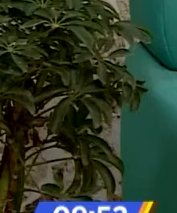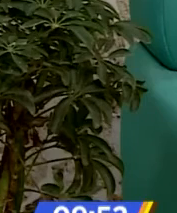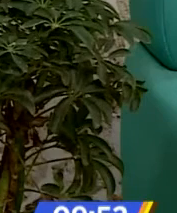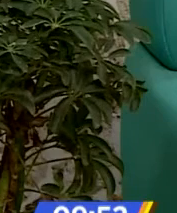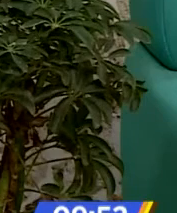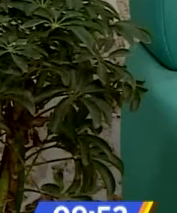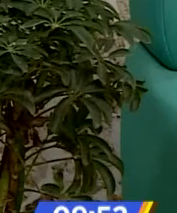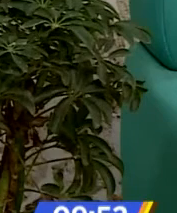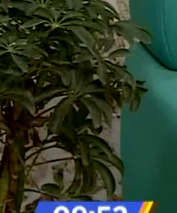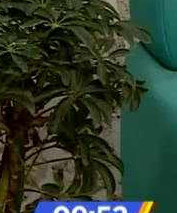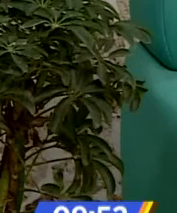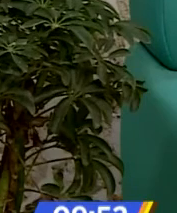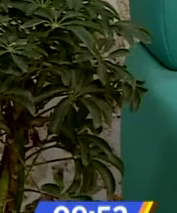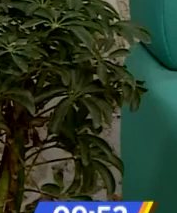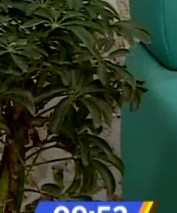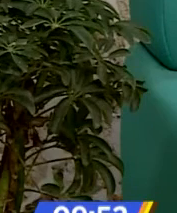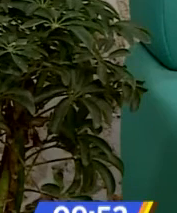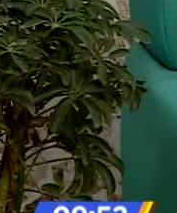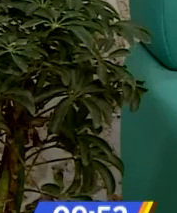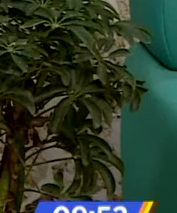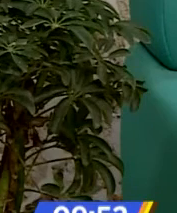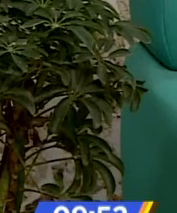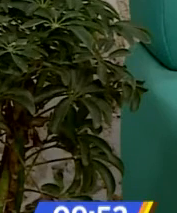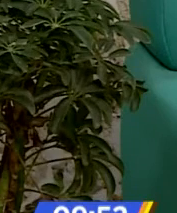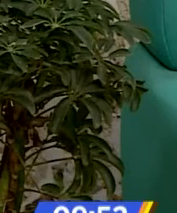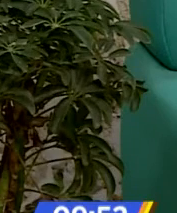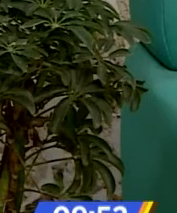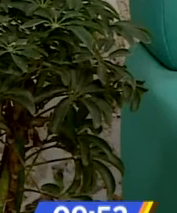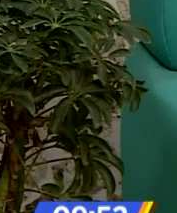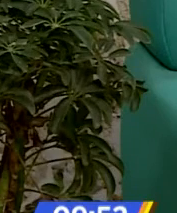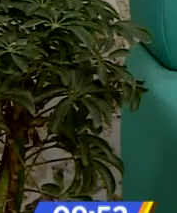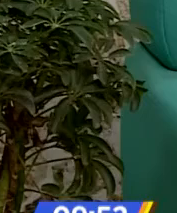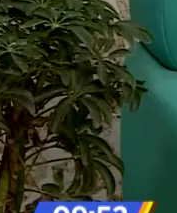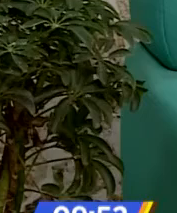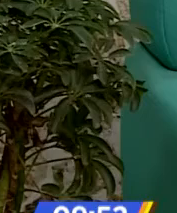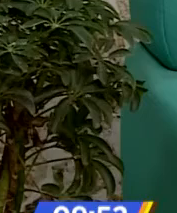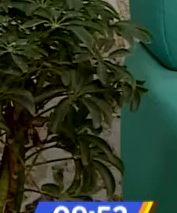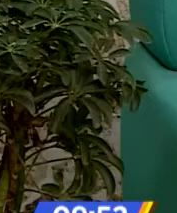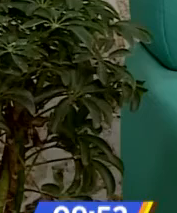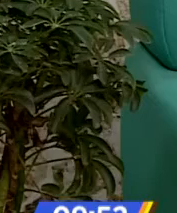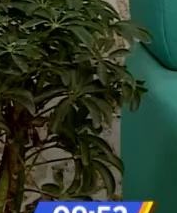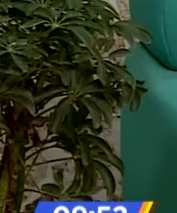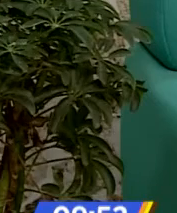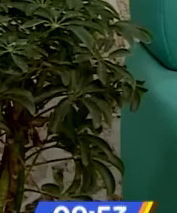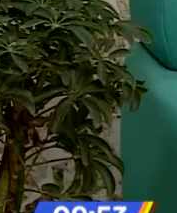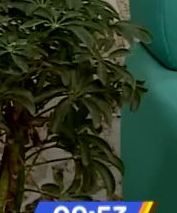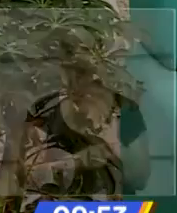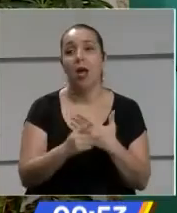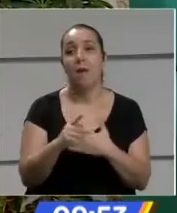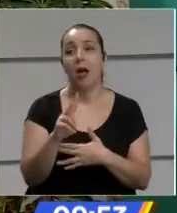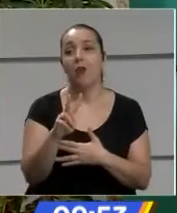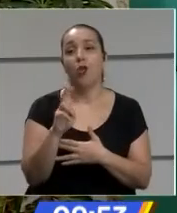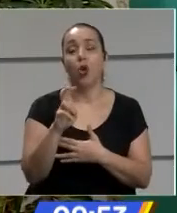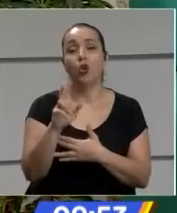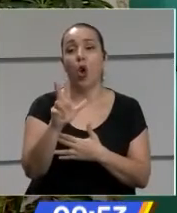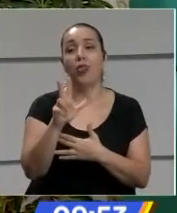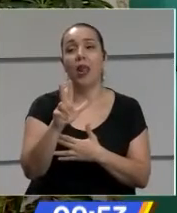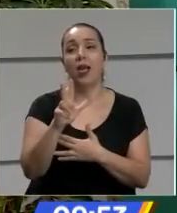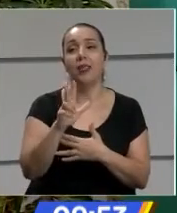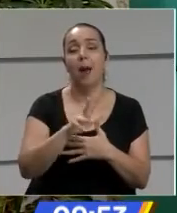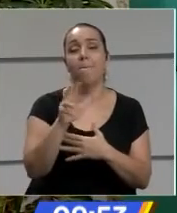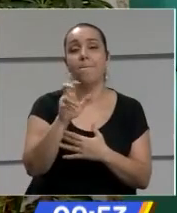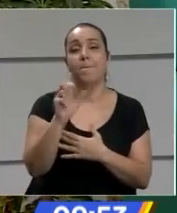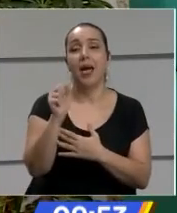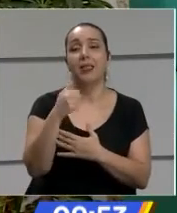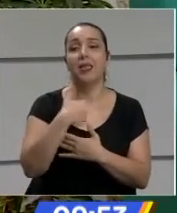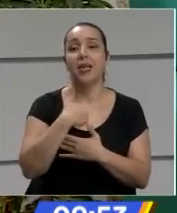reportan sintonía y que nos dicen que todos los días ven el programa desde hace a partir 2 o 3 meses. Síganos viendo porque